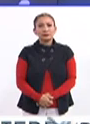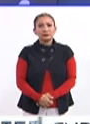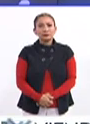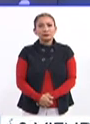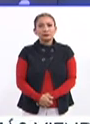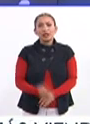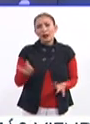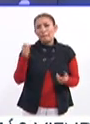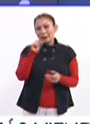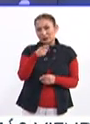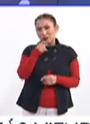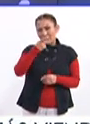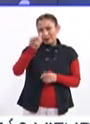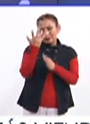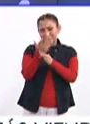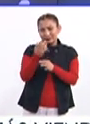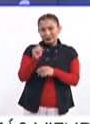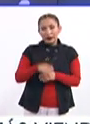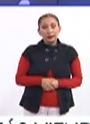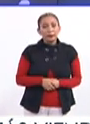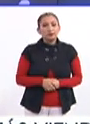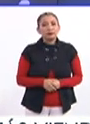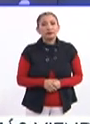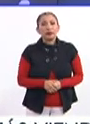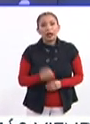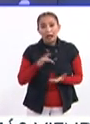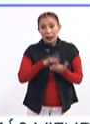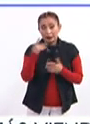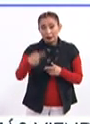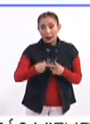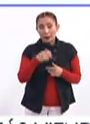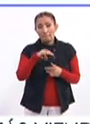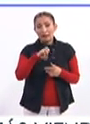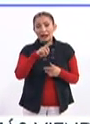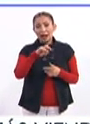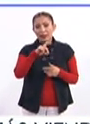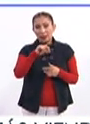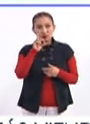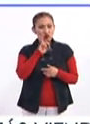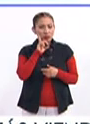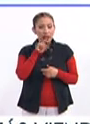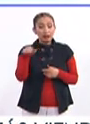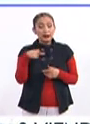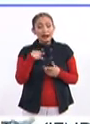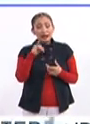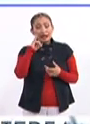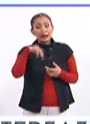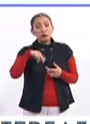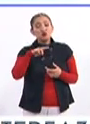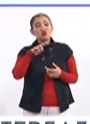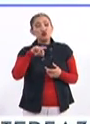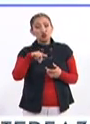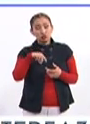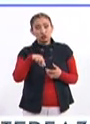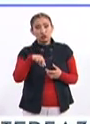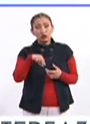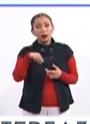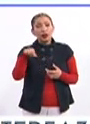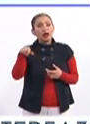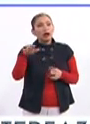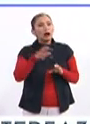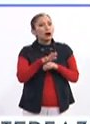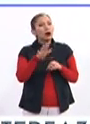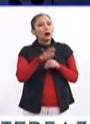Bueno, pues tiene que ver con eso que nos estabas comentando. Claro que sí, pues agradezco la pregunta de Miranda. Efectivamente, el objetivo del Inmun es precisamente, por una parte,